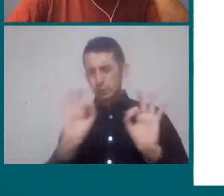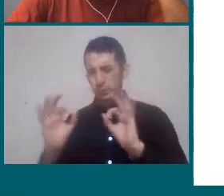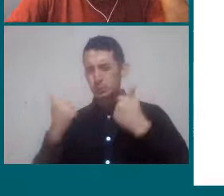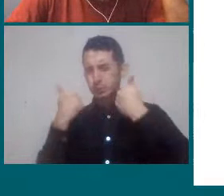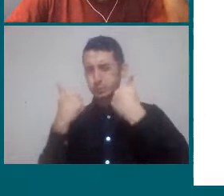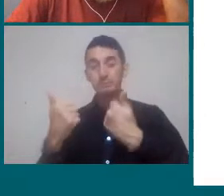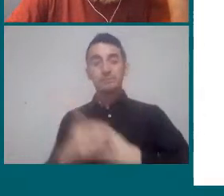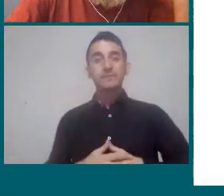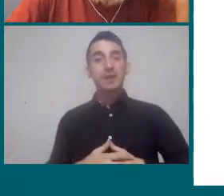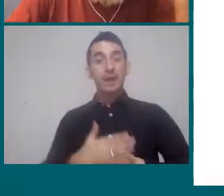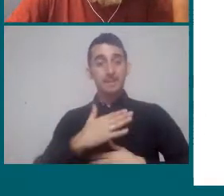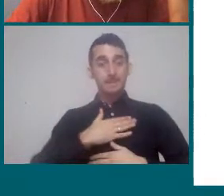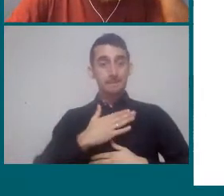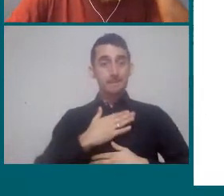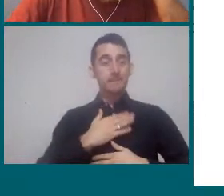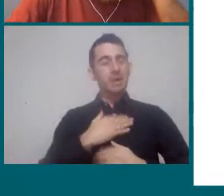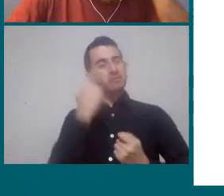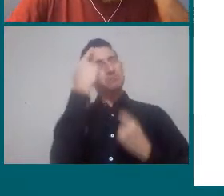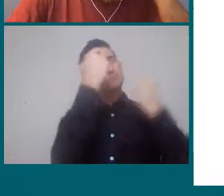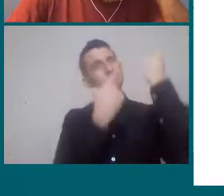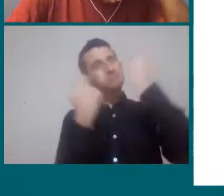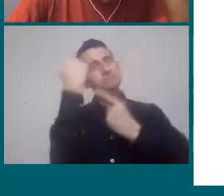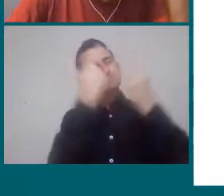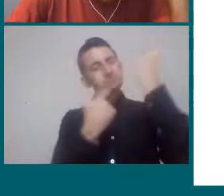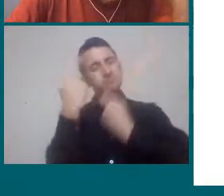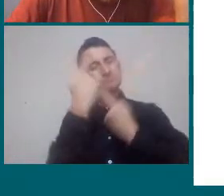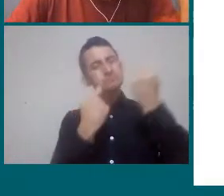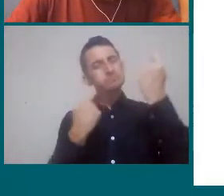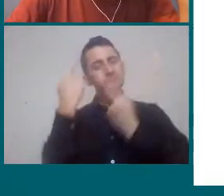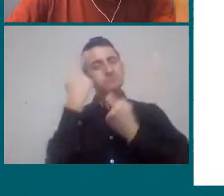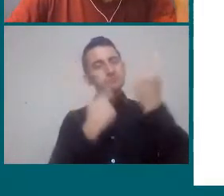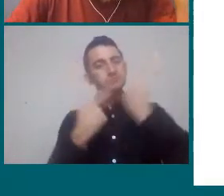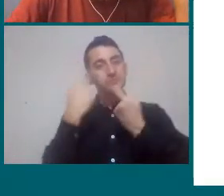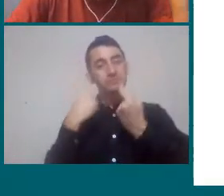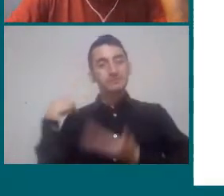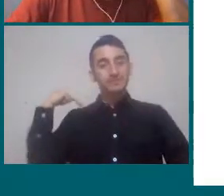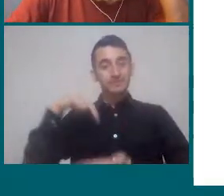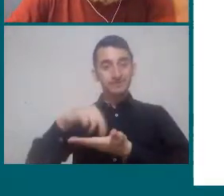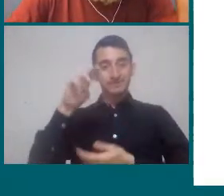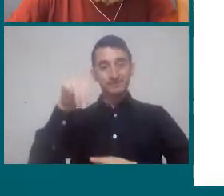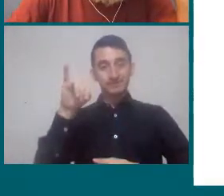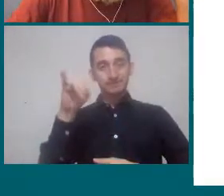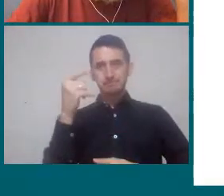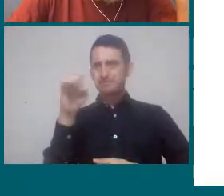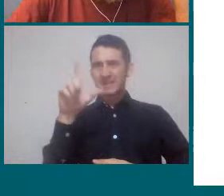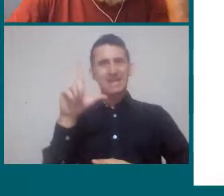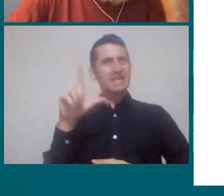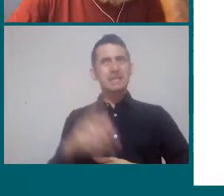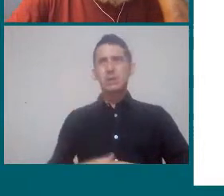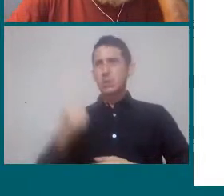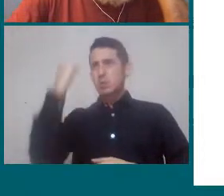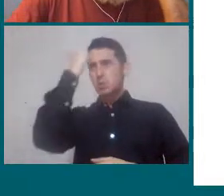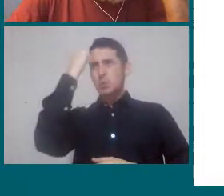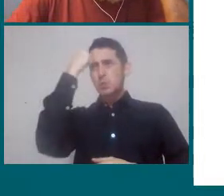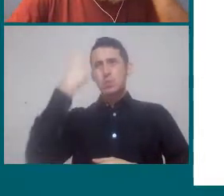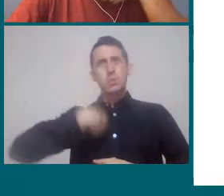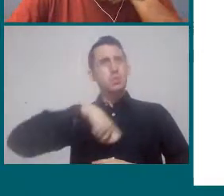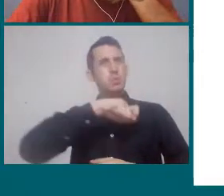Y luego para mí, para reflexionar y pensar, Miguel Ángel Santos Guerra es uno de los grandes pedagogos